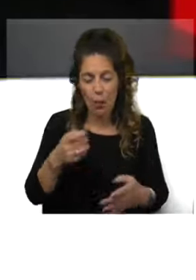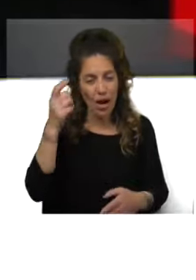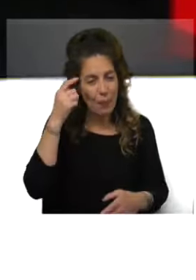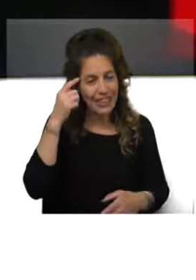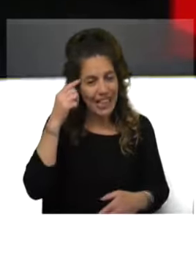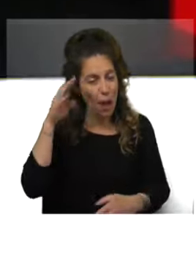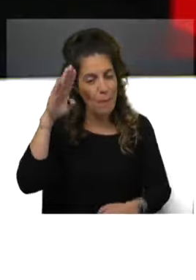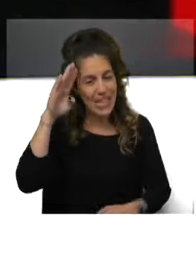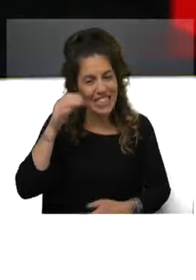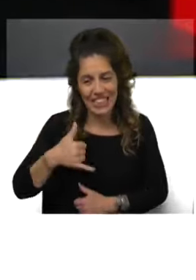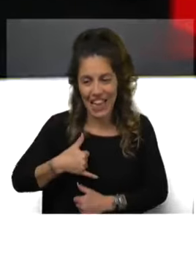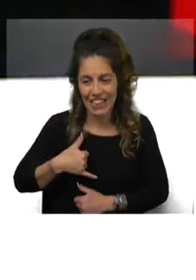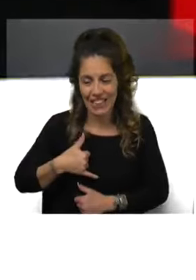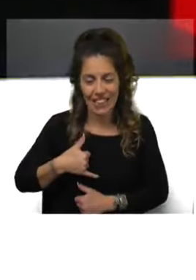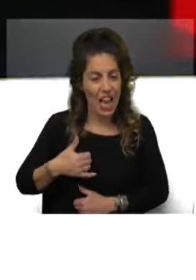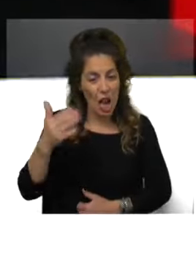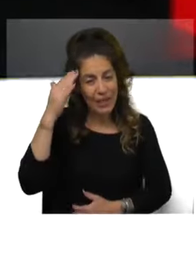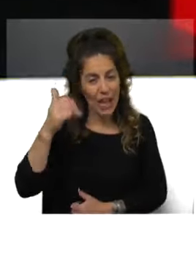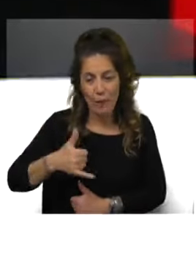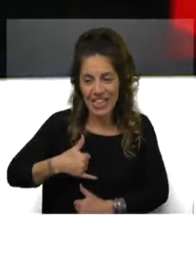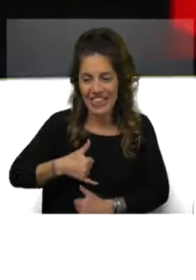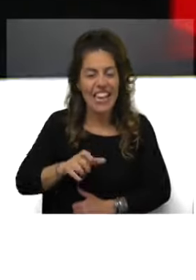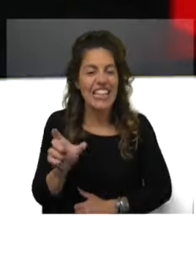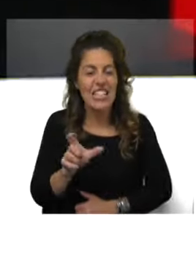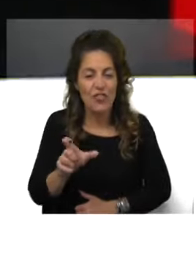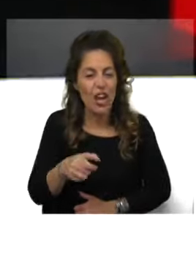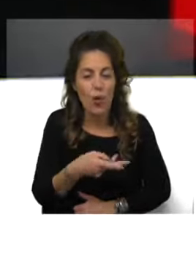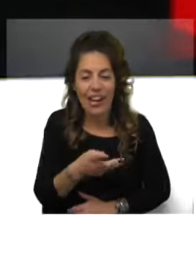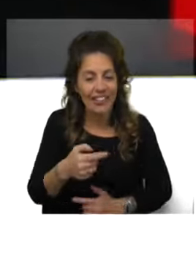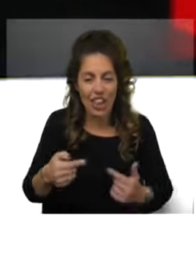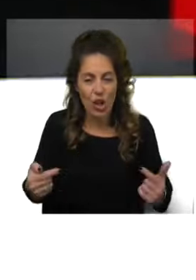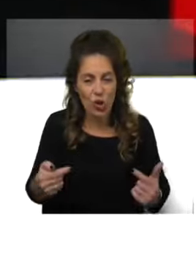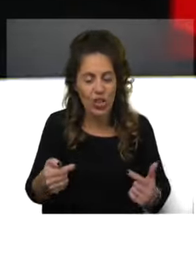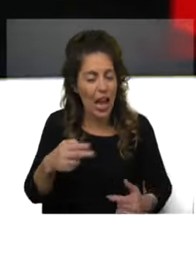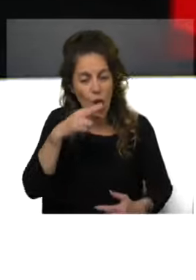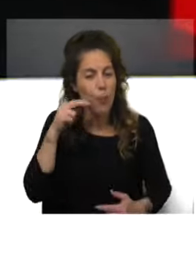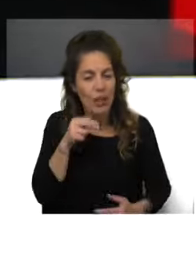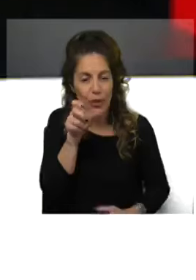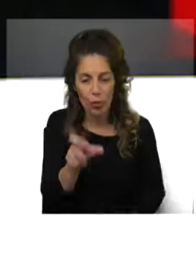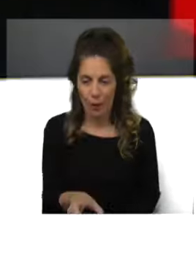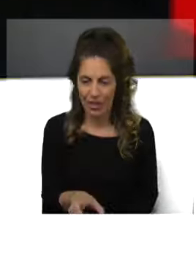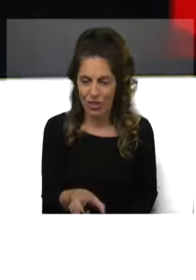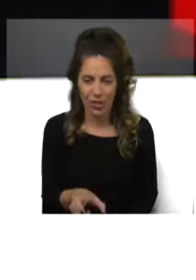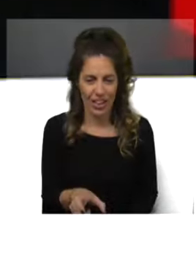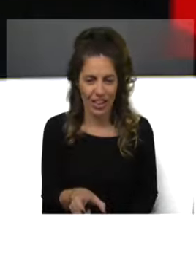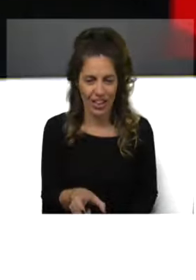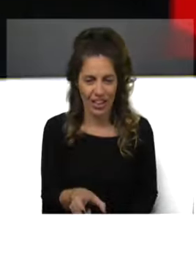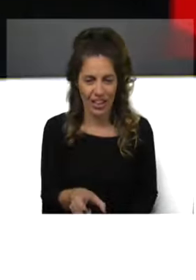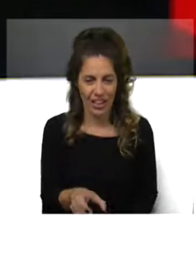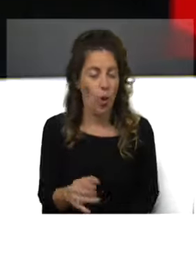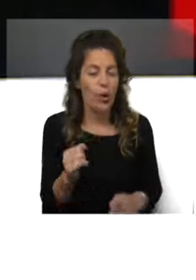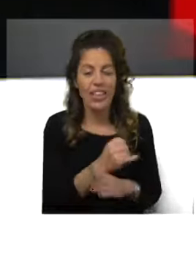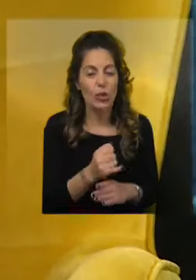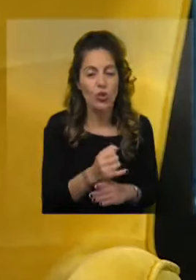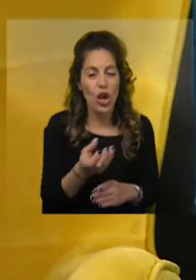militar y la ment la mentalidad militar significa una cantidad de cosas en el comportamiento de una persona eh a una institución en la que